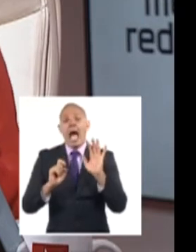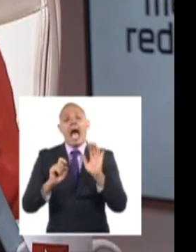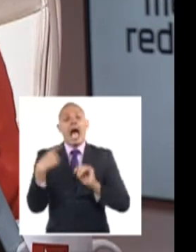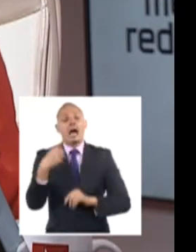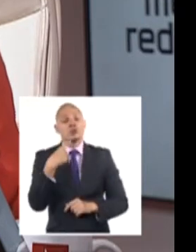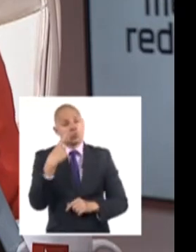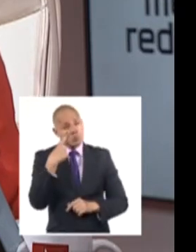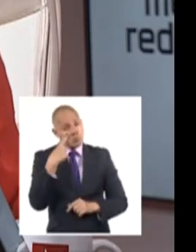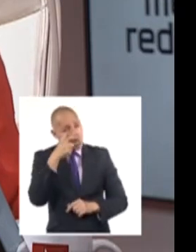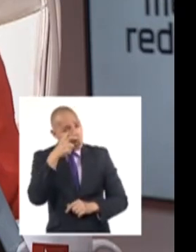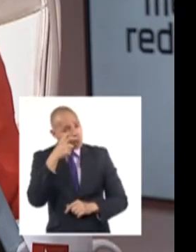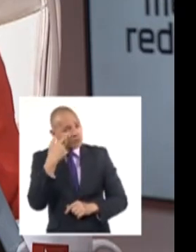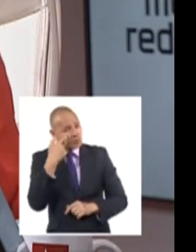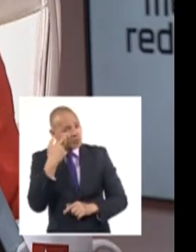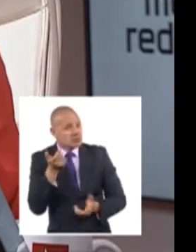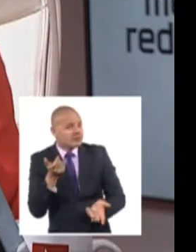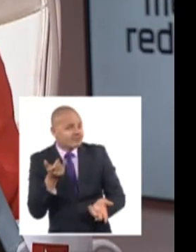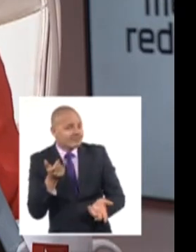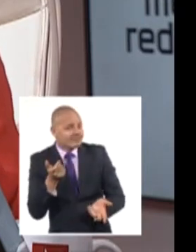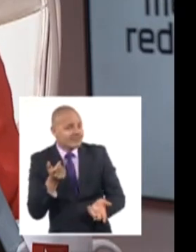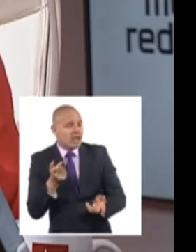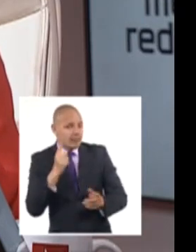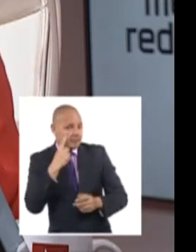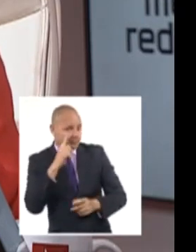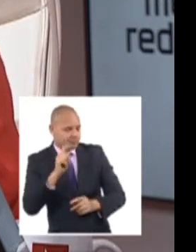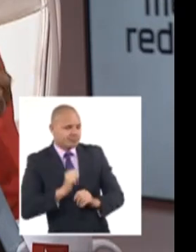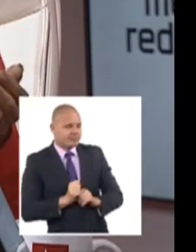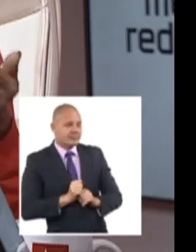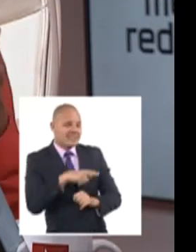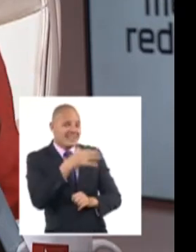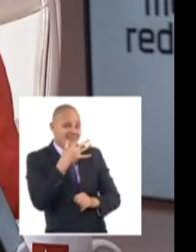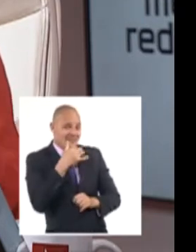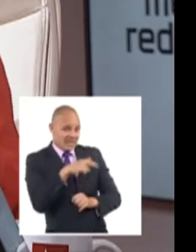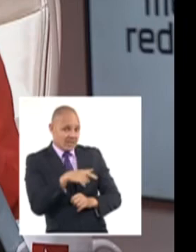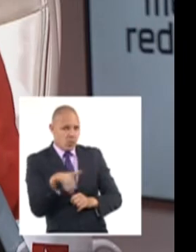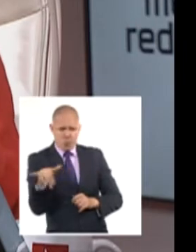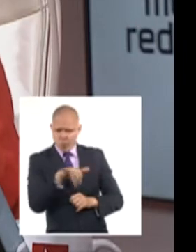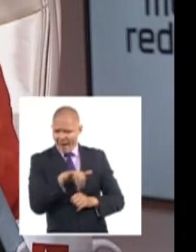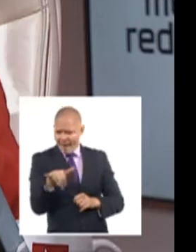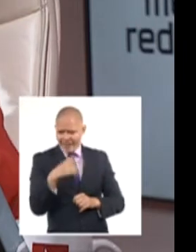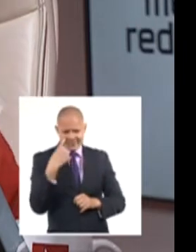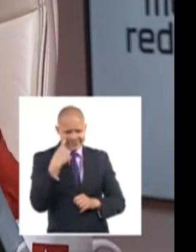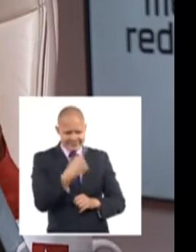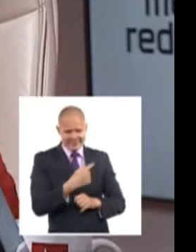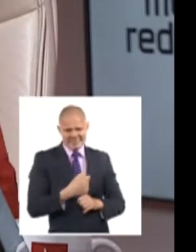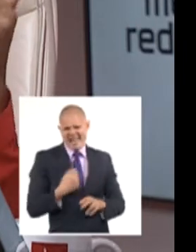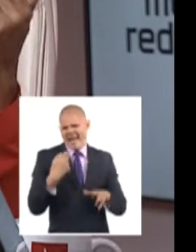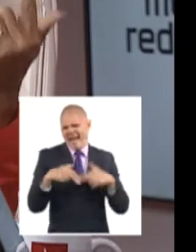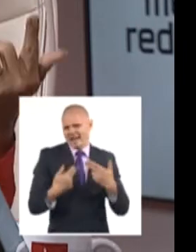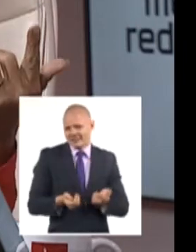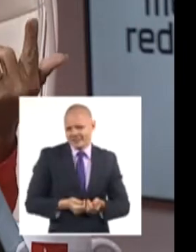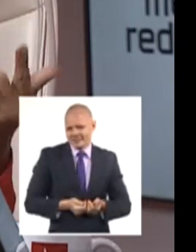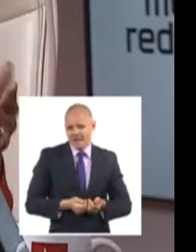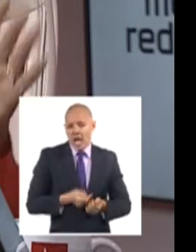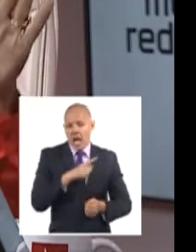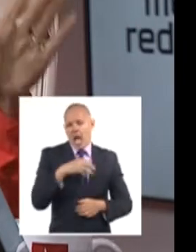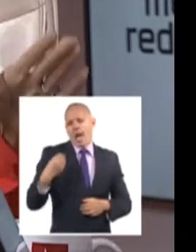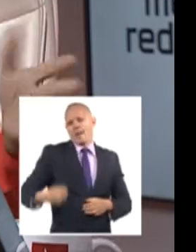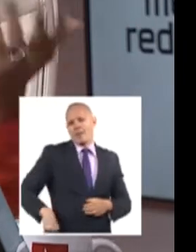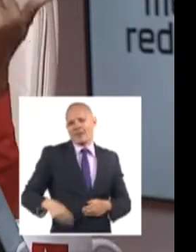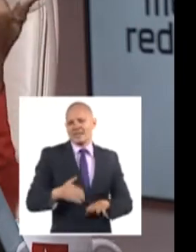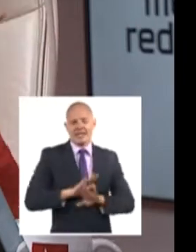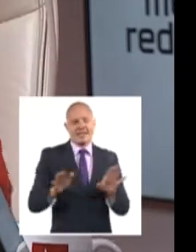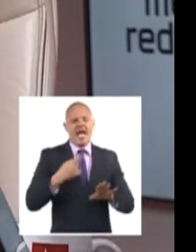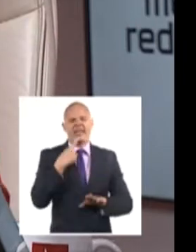la campaña de hernández evidentemente también lleva implícito el hecho de mostrarse ya como ganador te